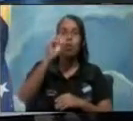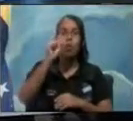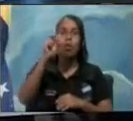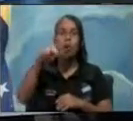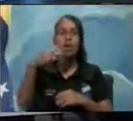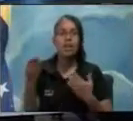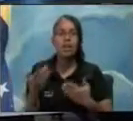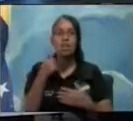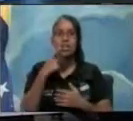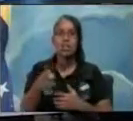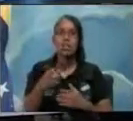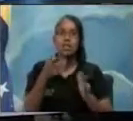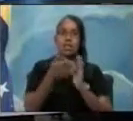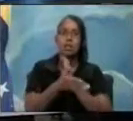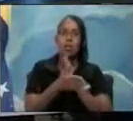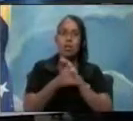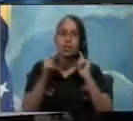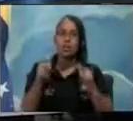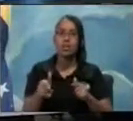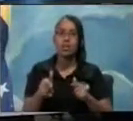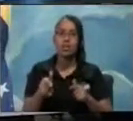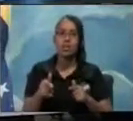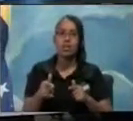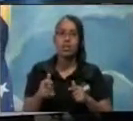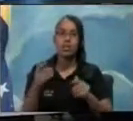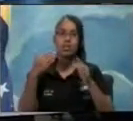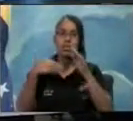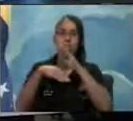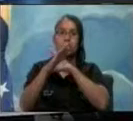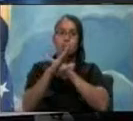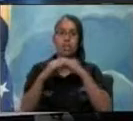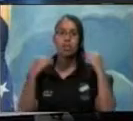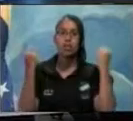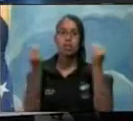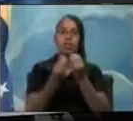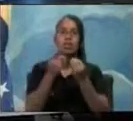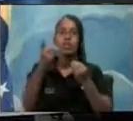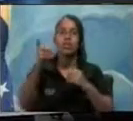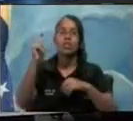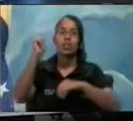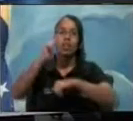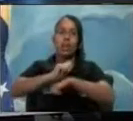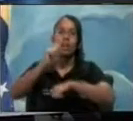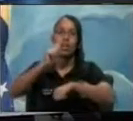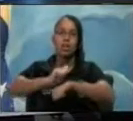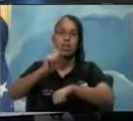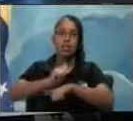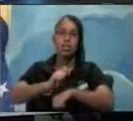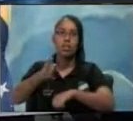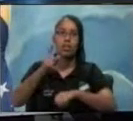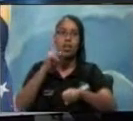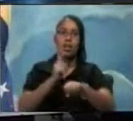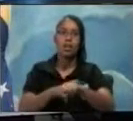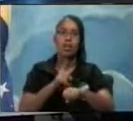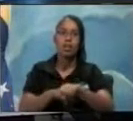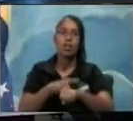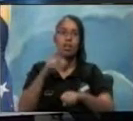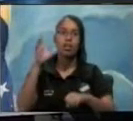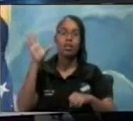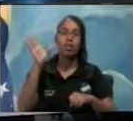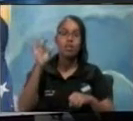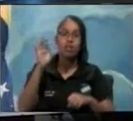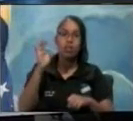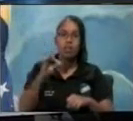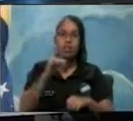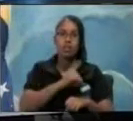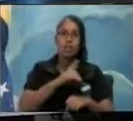acerca de Pedro y Juan? Subían juntos al templo a la hora novena, la